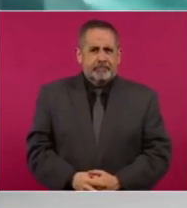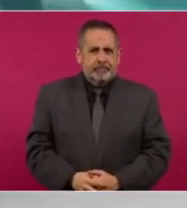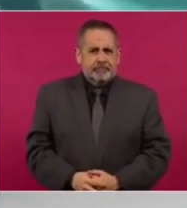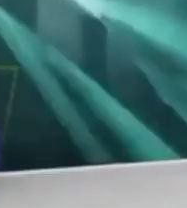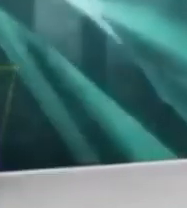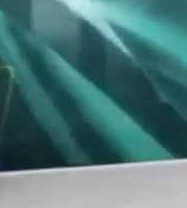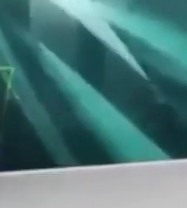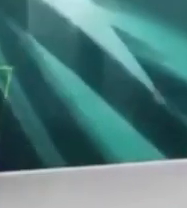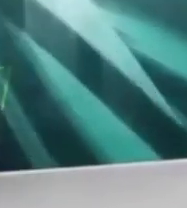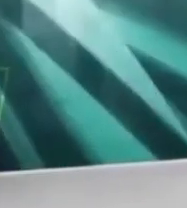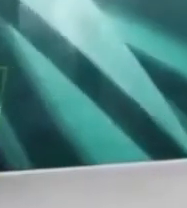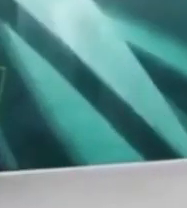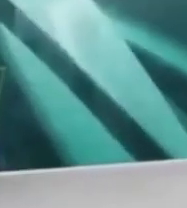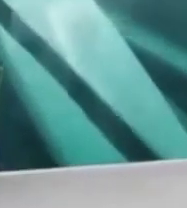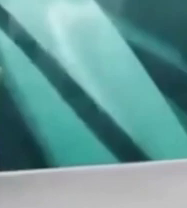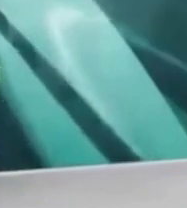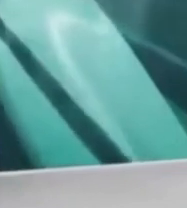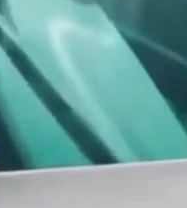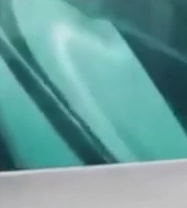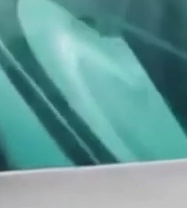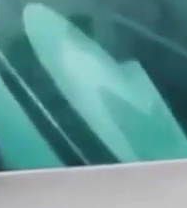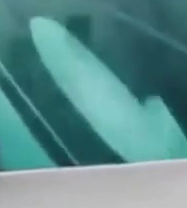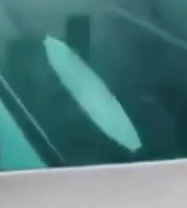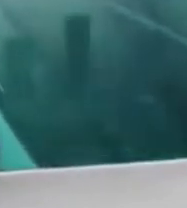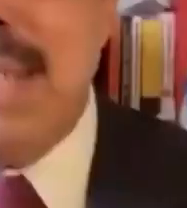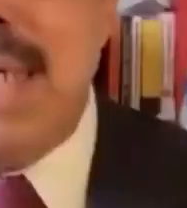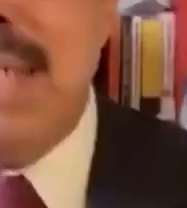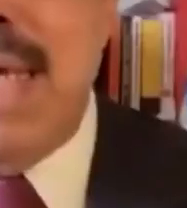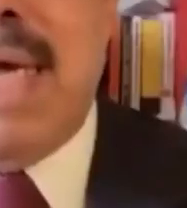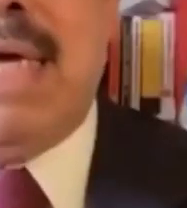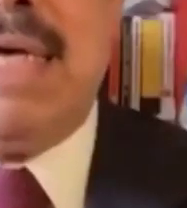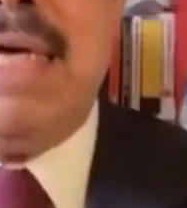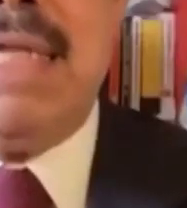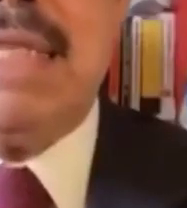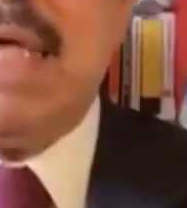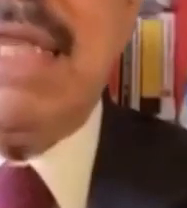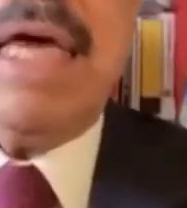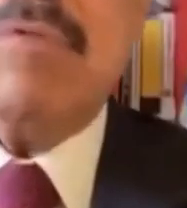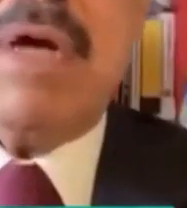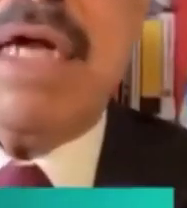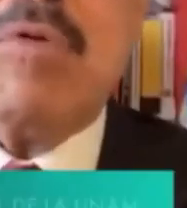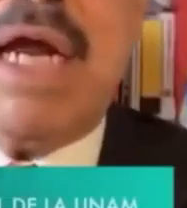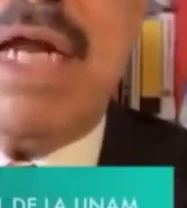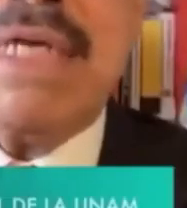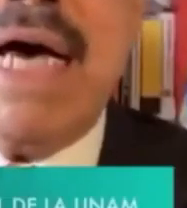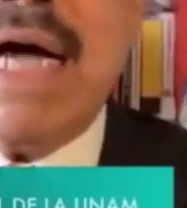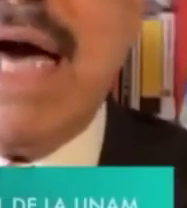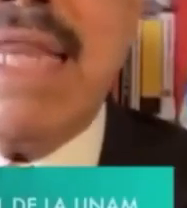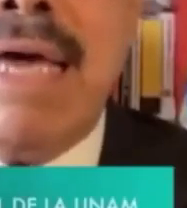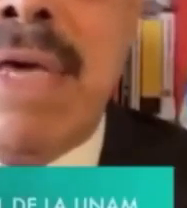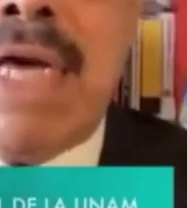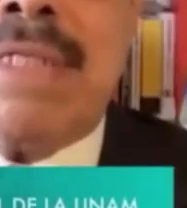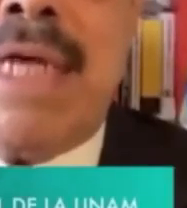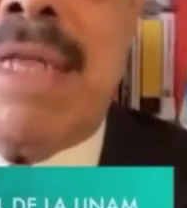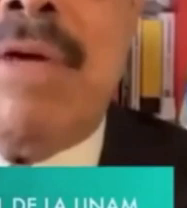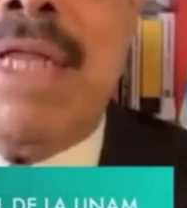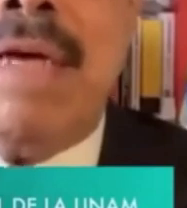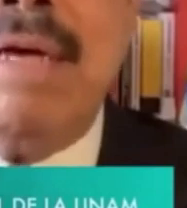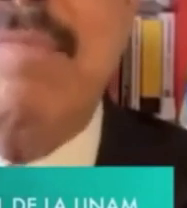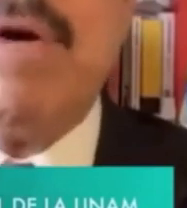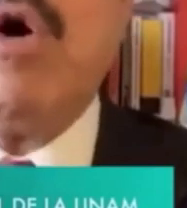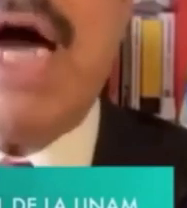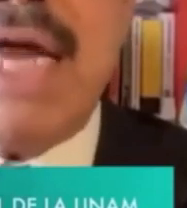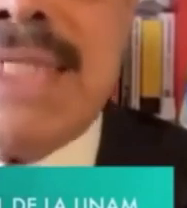diversas acusaciones? Cualquier dictamen que se hiciera tendría una naturaleza académica